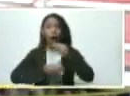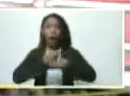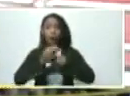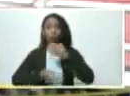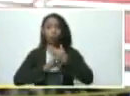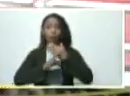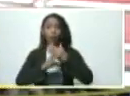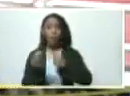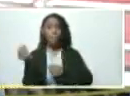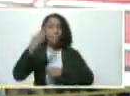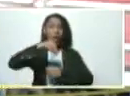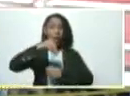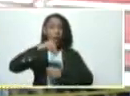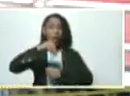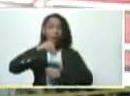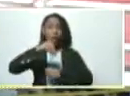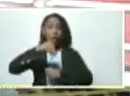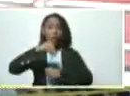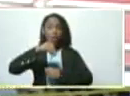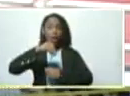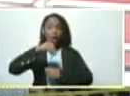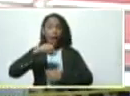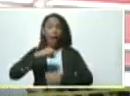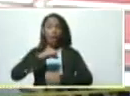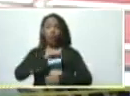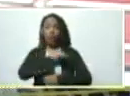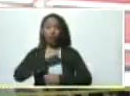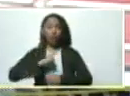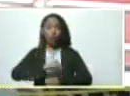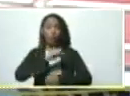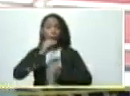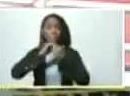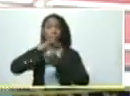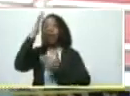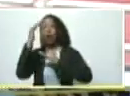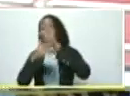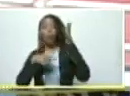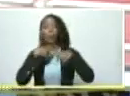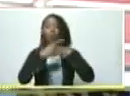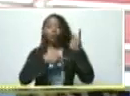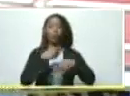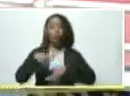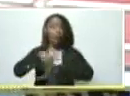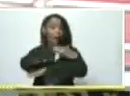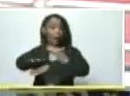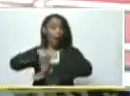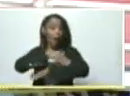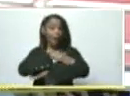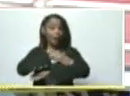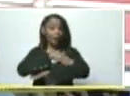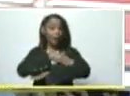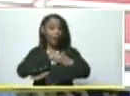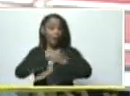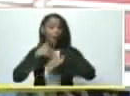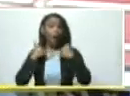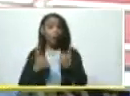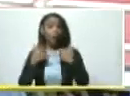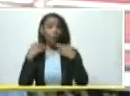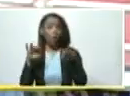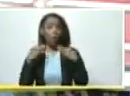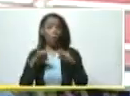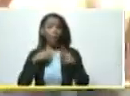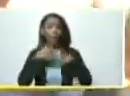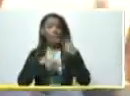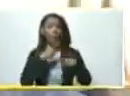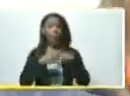aún más el super milagro de la producción urbana y rural, de la